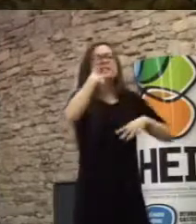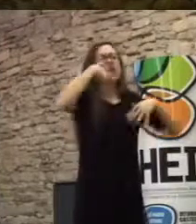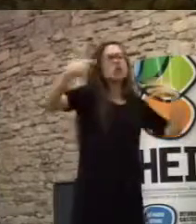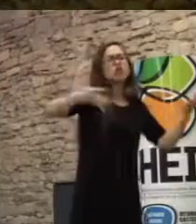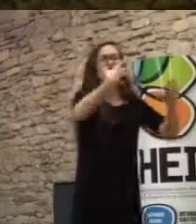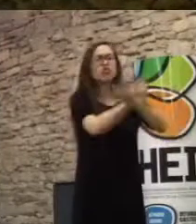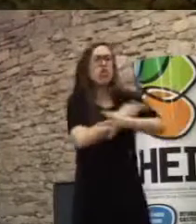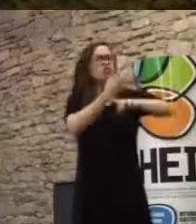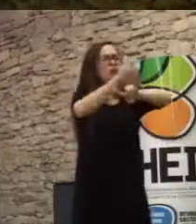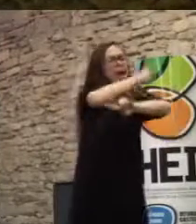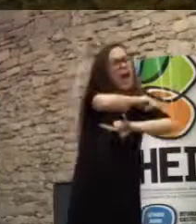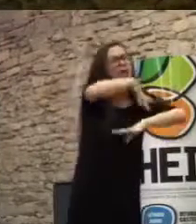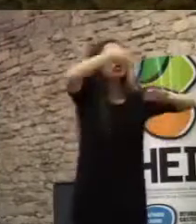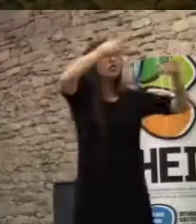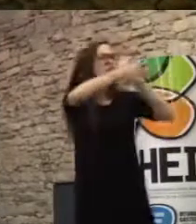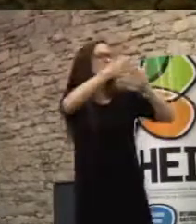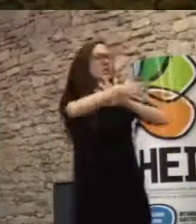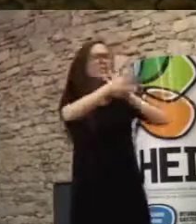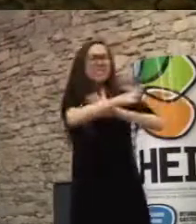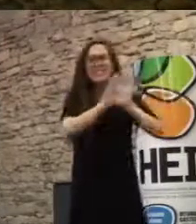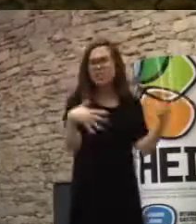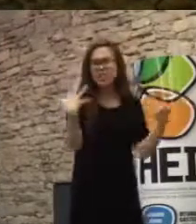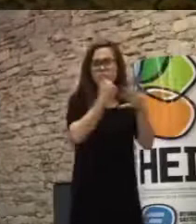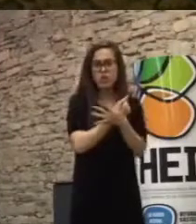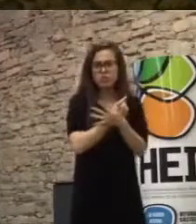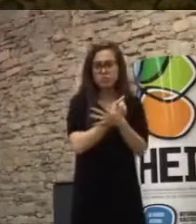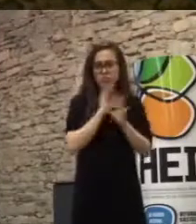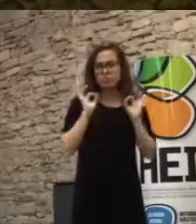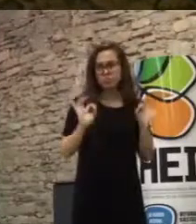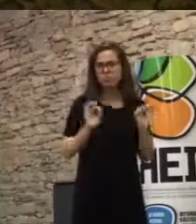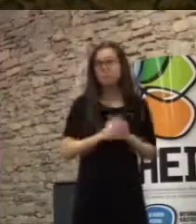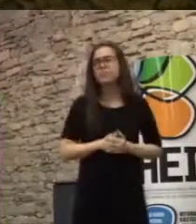verde o es marrón tal y en invierno cuando nieva hace una capa blanca de nieve brillante